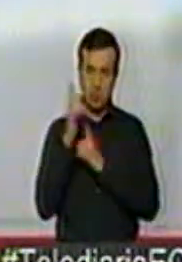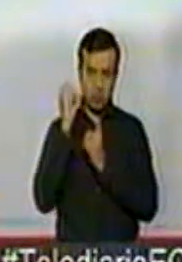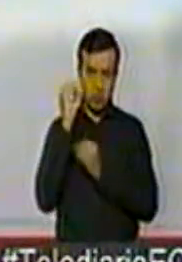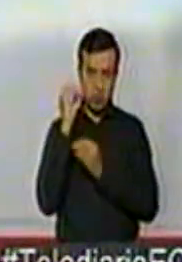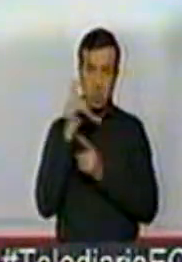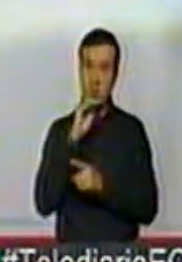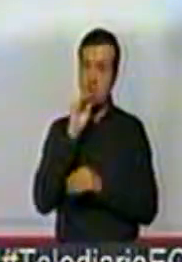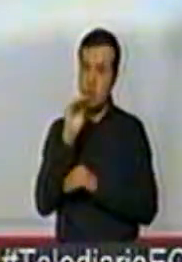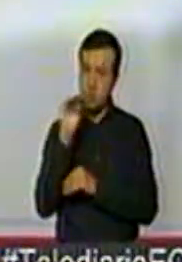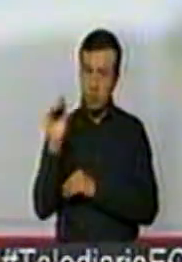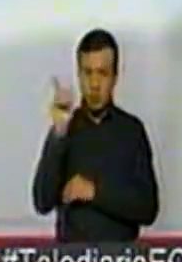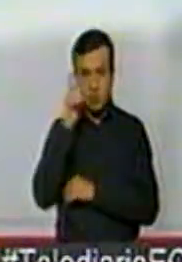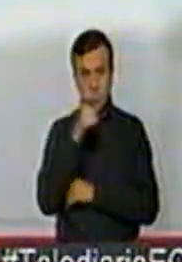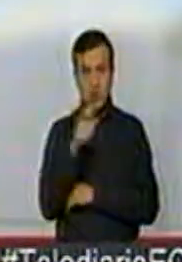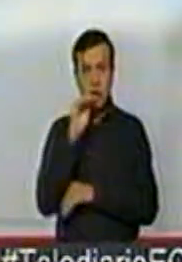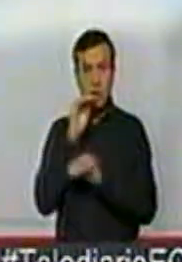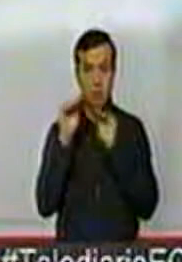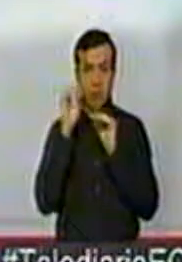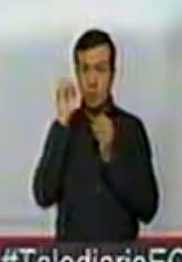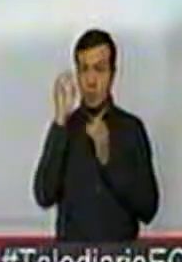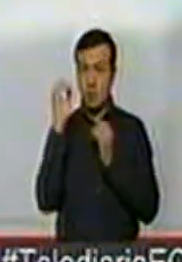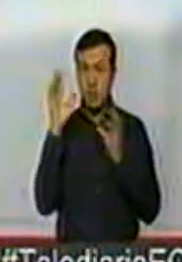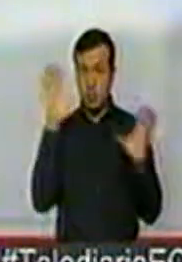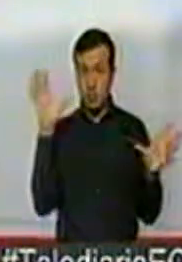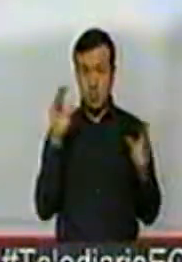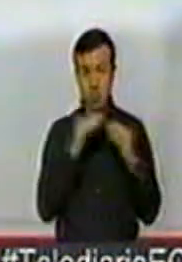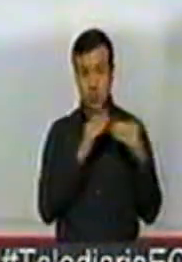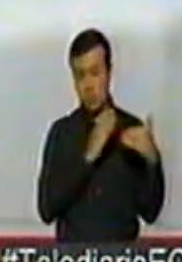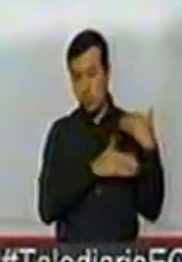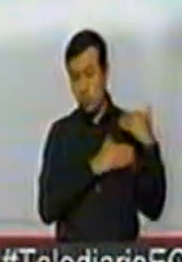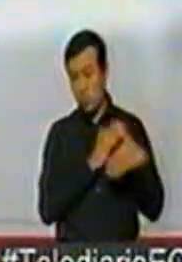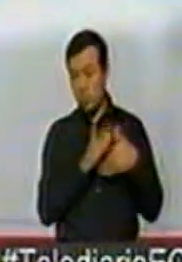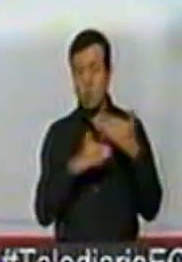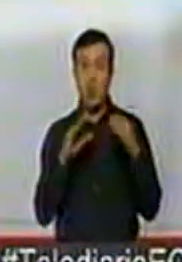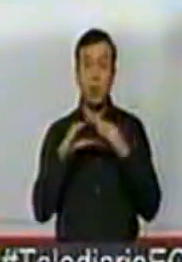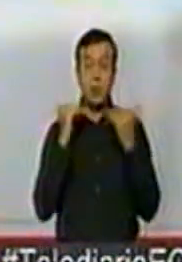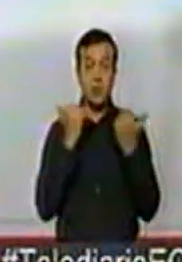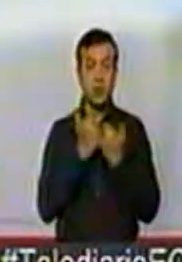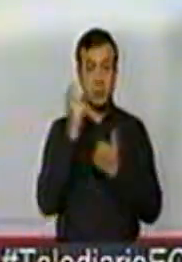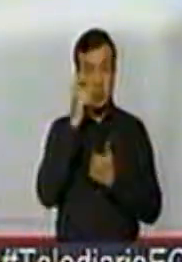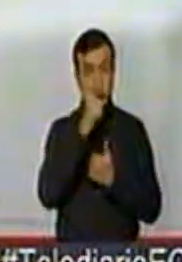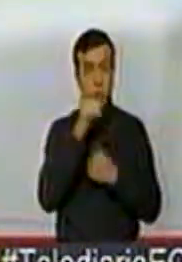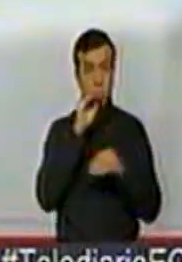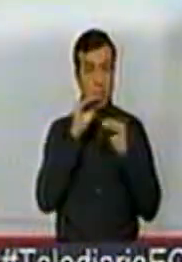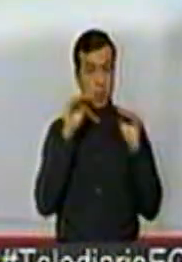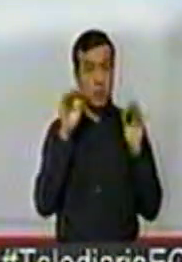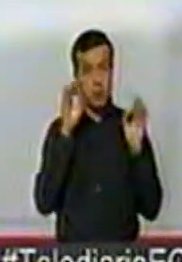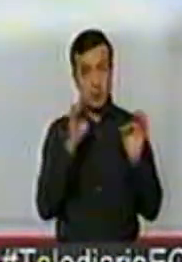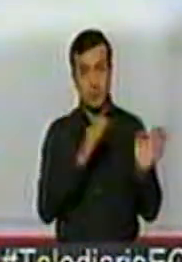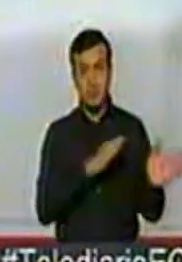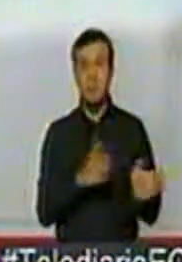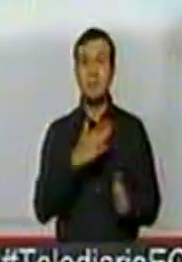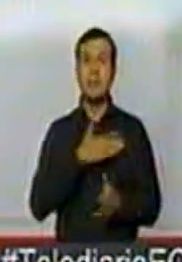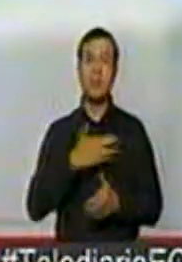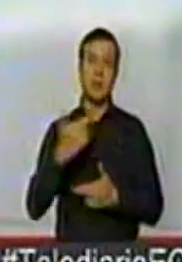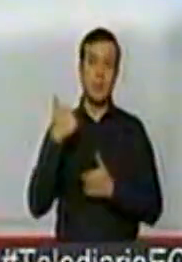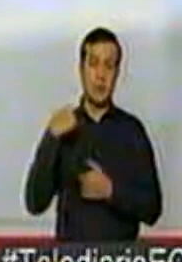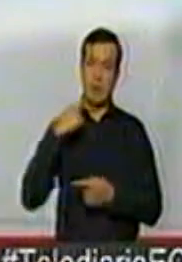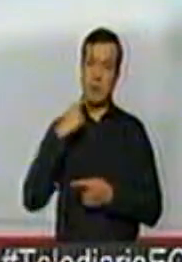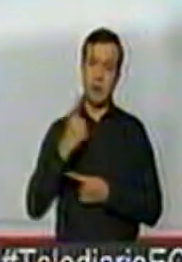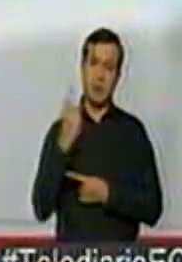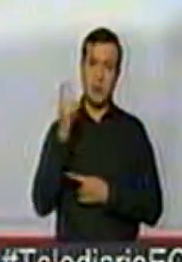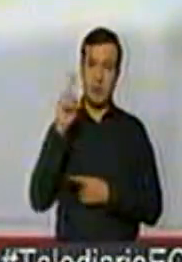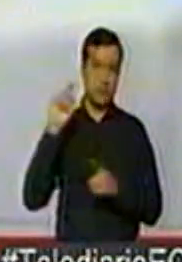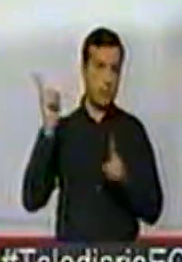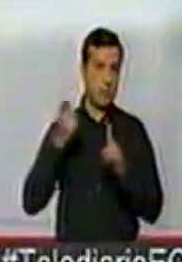del Estado para relatar precisamente todo lo acontecido en la Comisión de Fiscalización, cumpliendo con mi deber cívico. Creo que aquí lo que tiene que